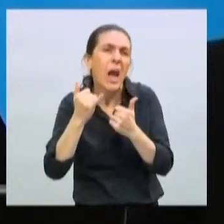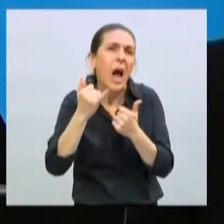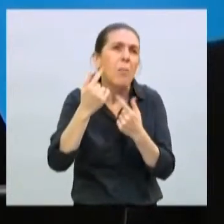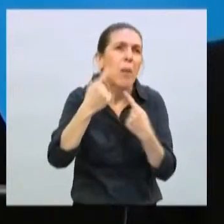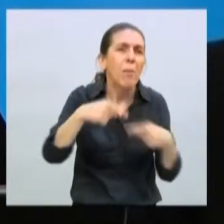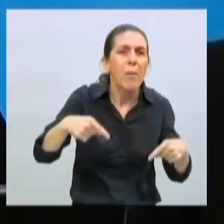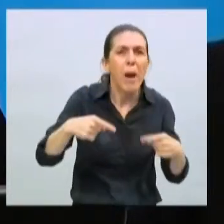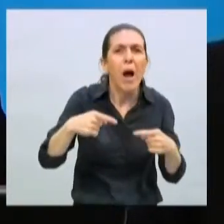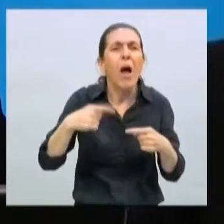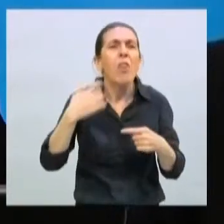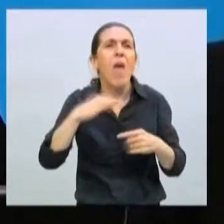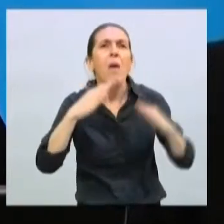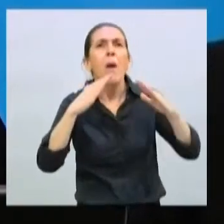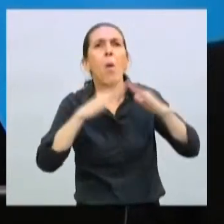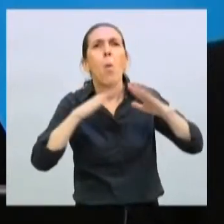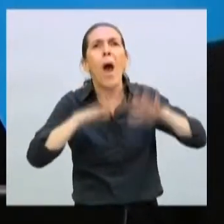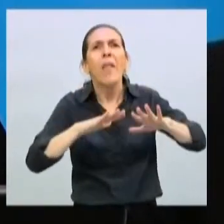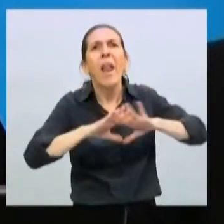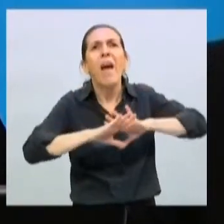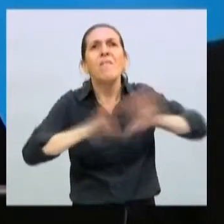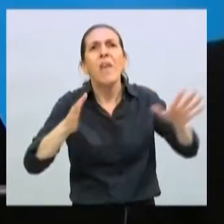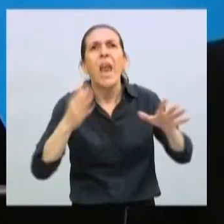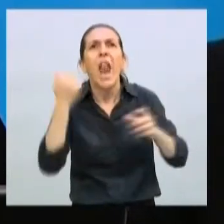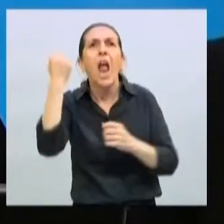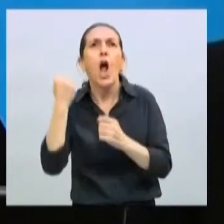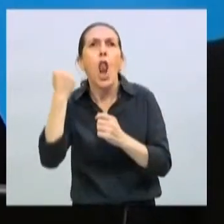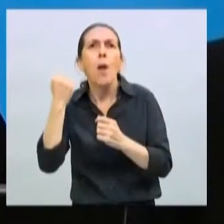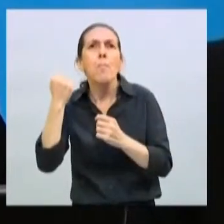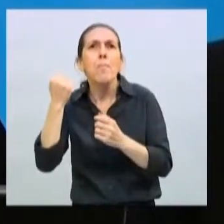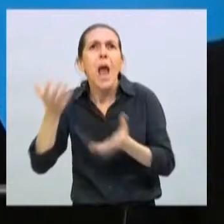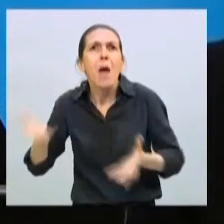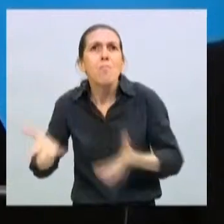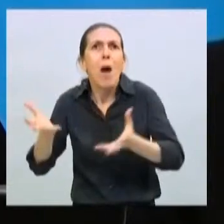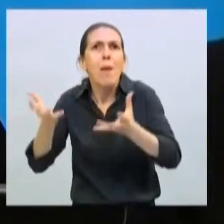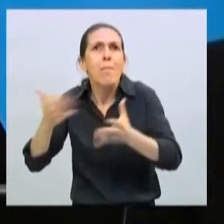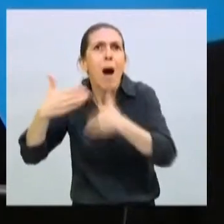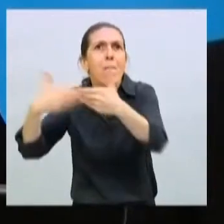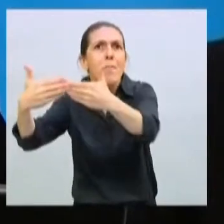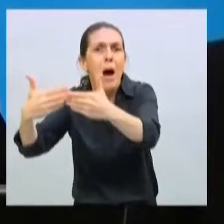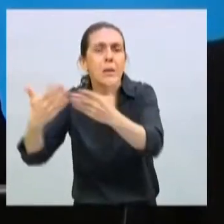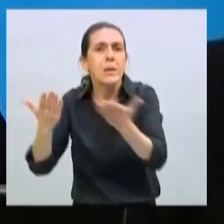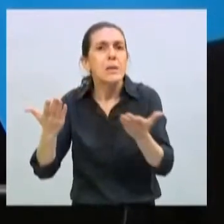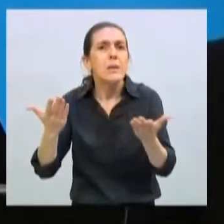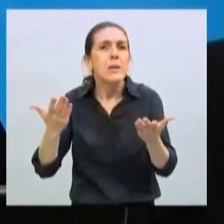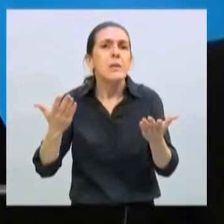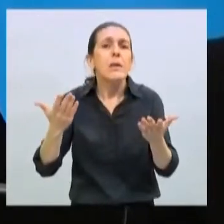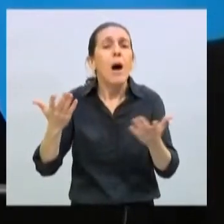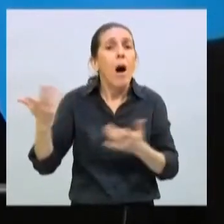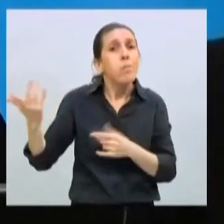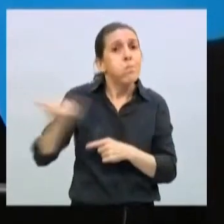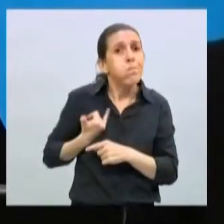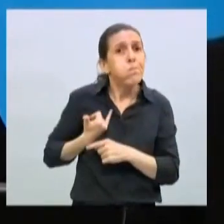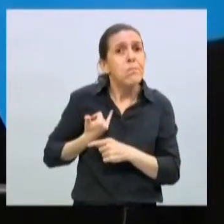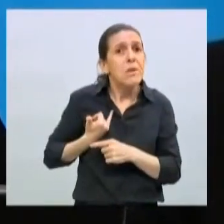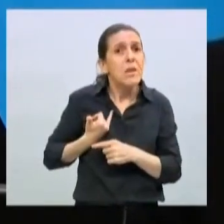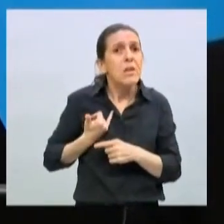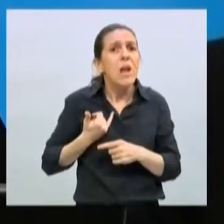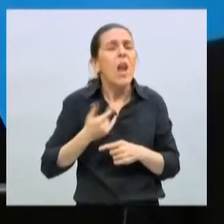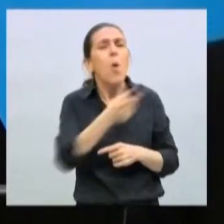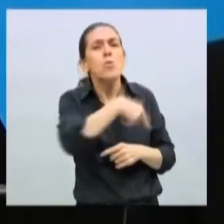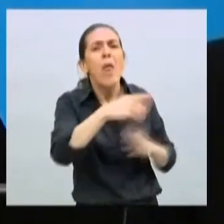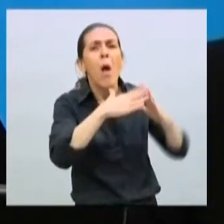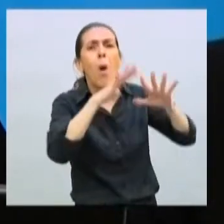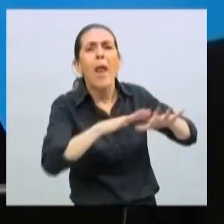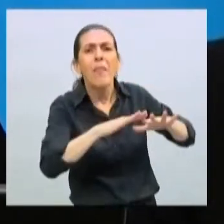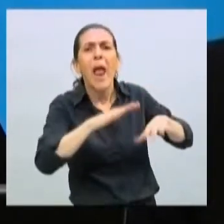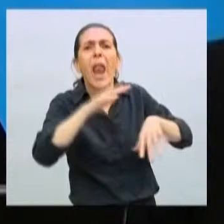debemos abrir la cuarentena para que la economía se empiece a moverse. Nos dicen que estamos matando gente por la cuarentena,